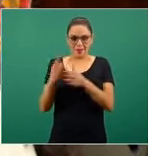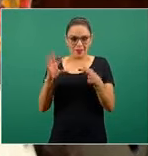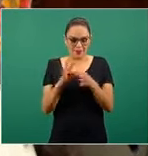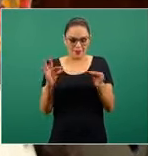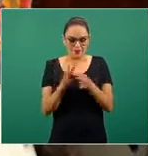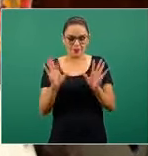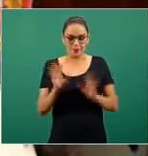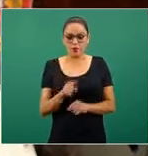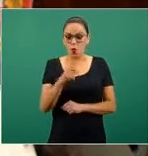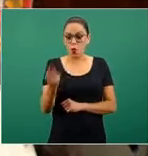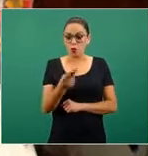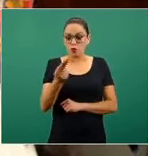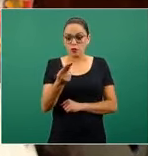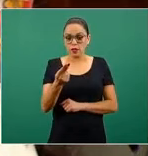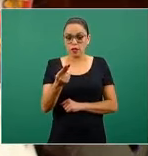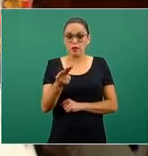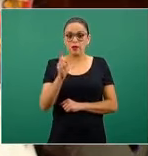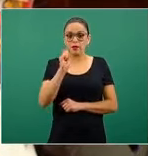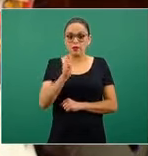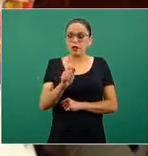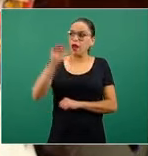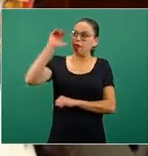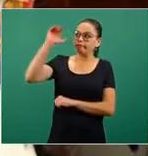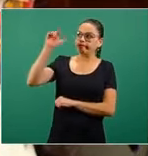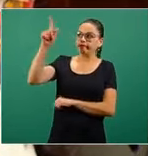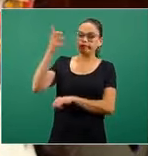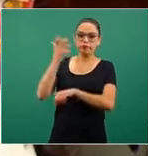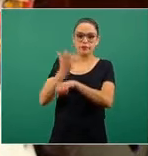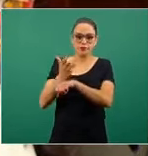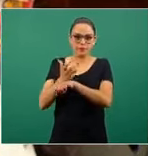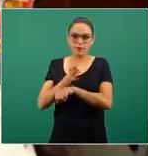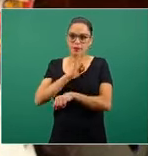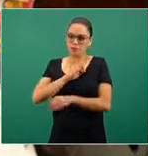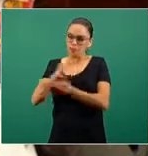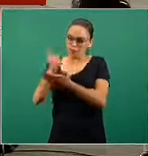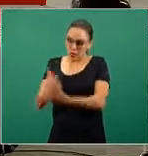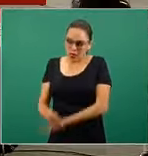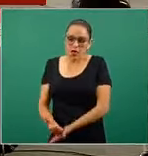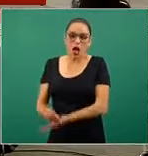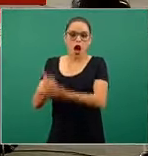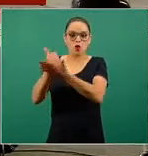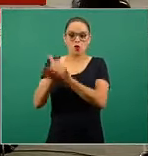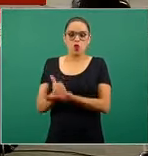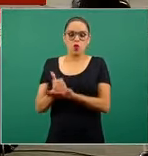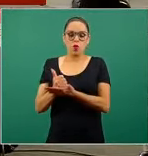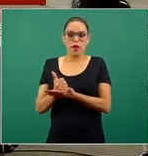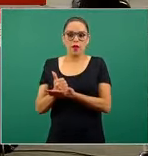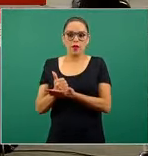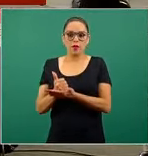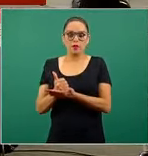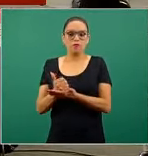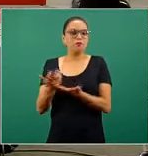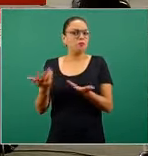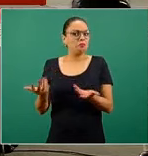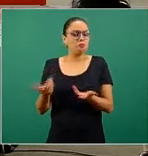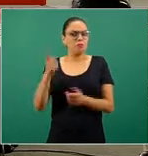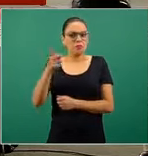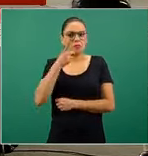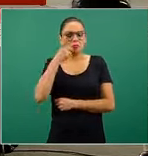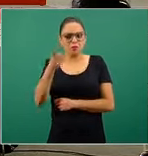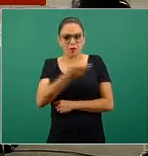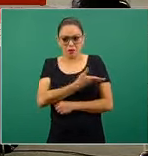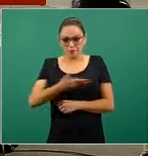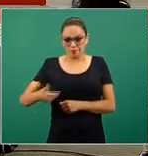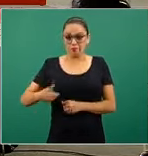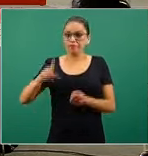ustedes acercarse al gobierno de Estados Unidos y solicitarles apoyo? Me pareciera que sería, como él lo mencionaba el presidente,